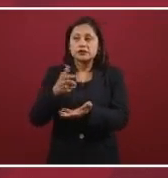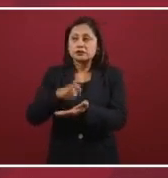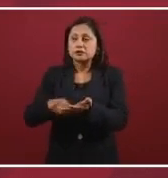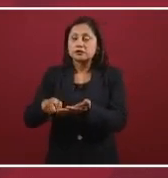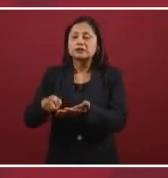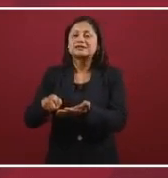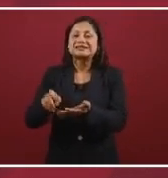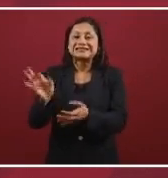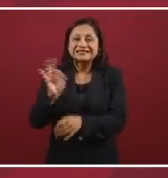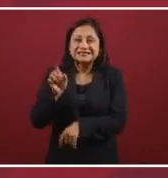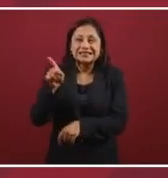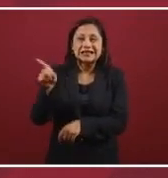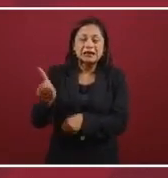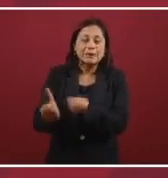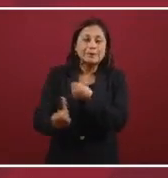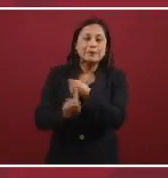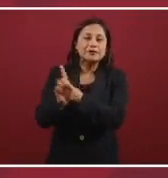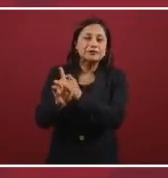perjudicarnos.